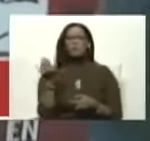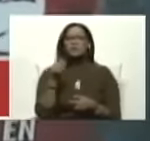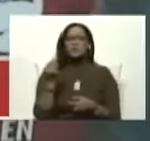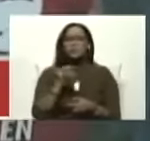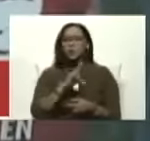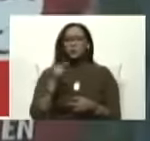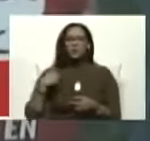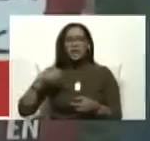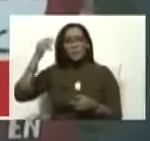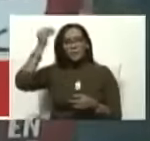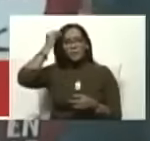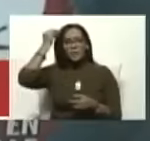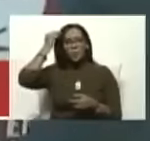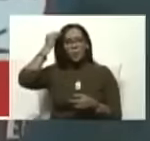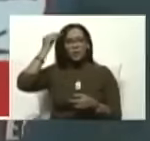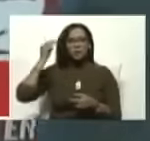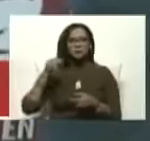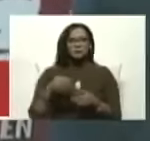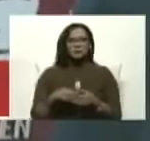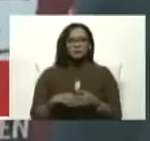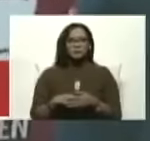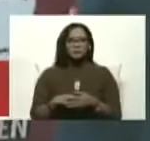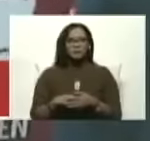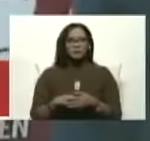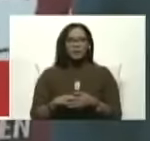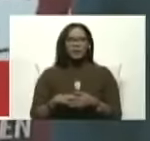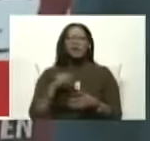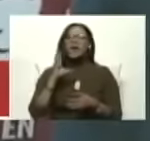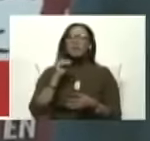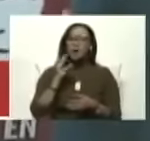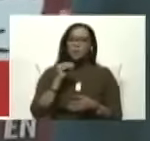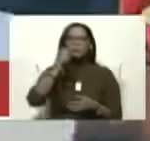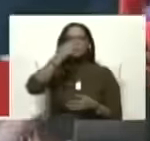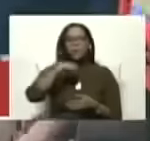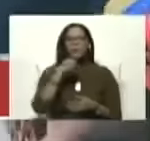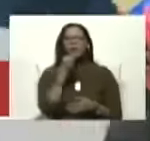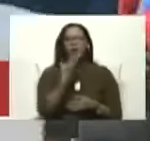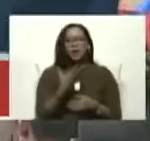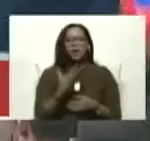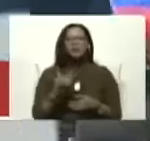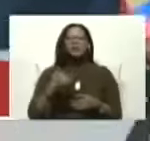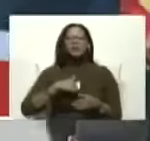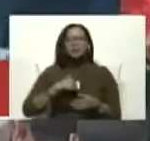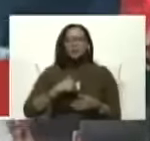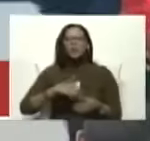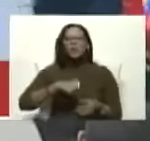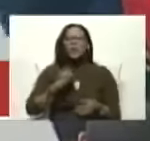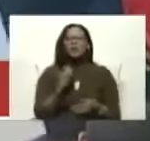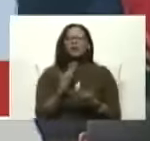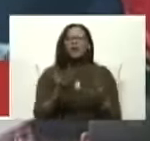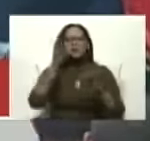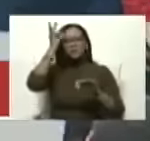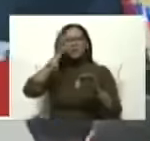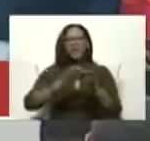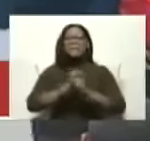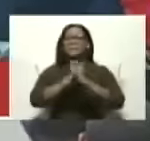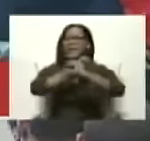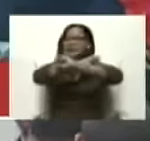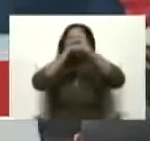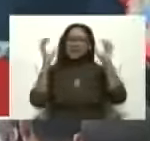memoria. Jorge les hablaba de un hombre bueno, y yo puedo dar fe, mañana,